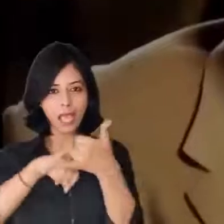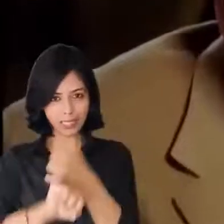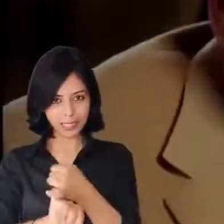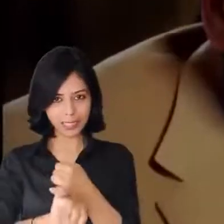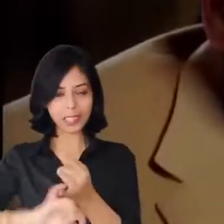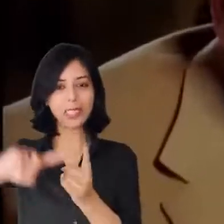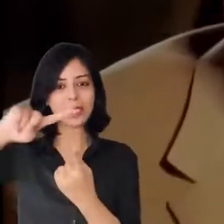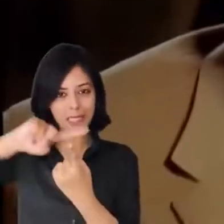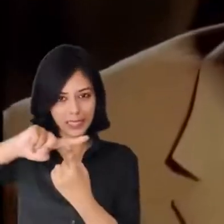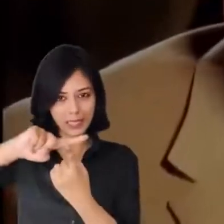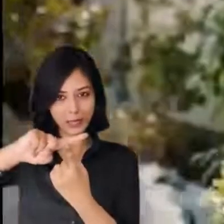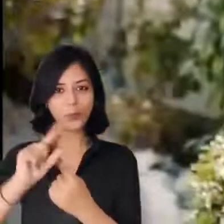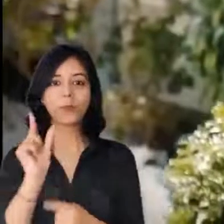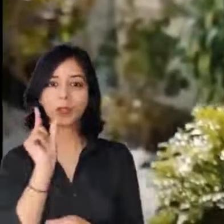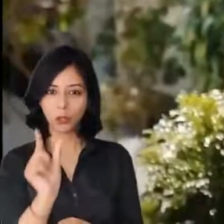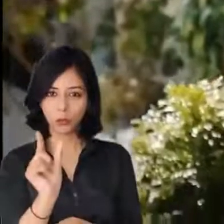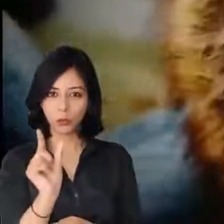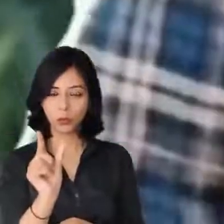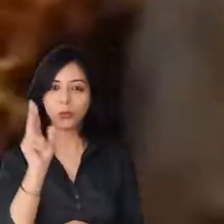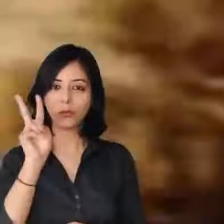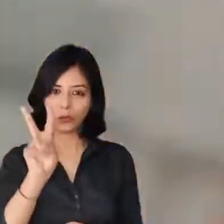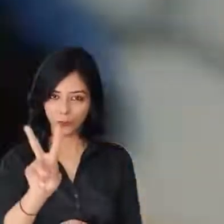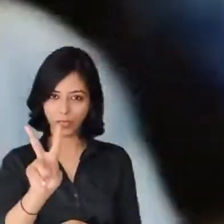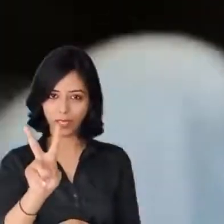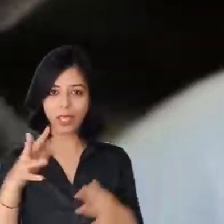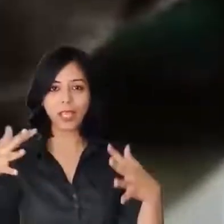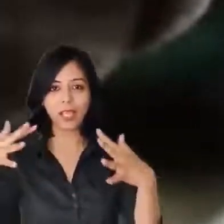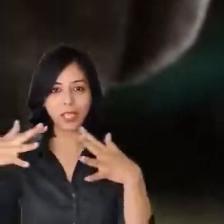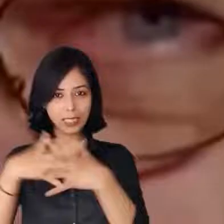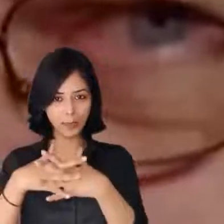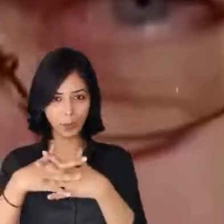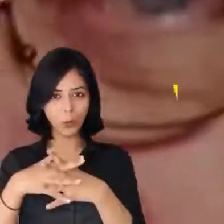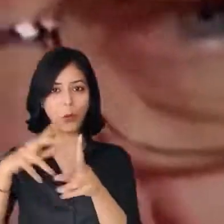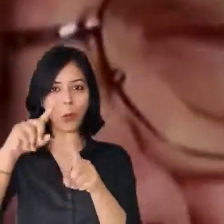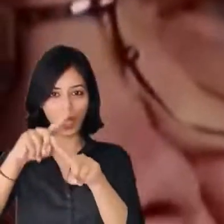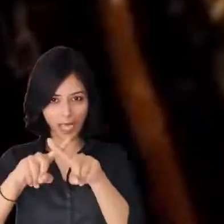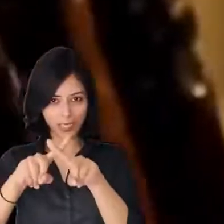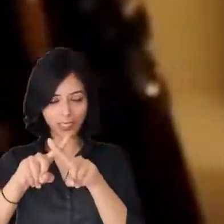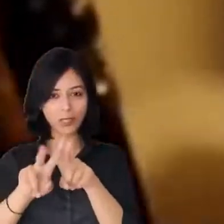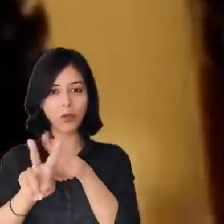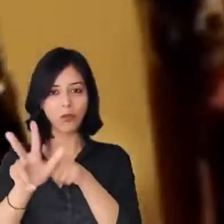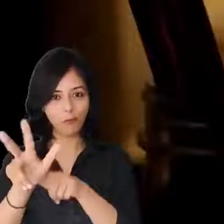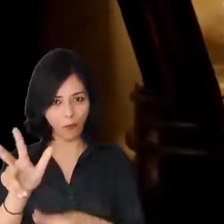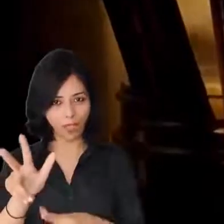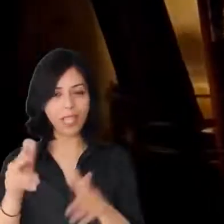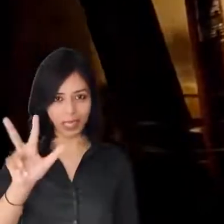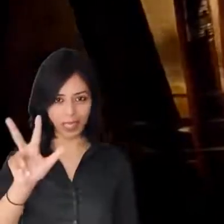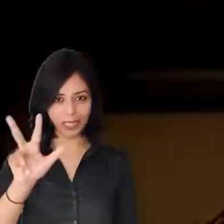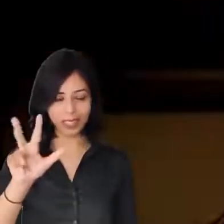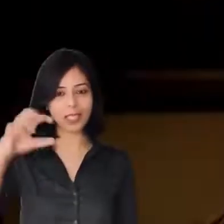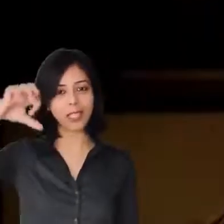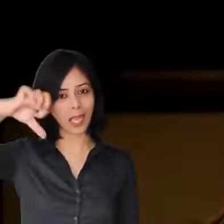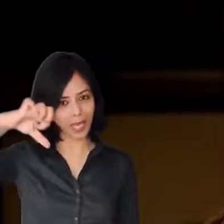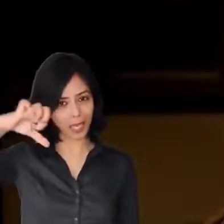Lo llamamos una vez más para volver a interrogarlo porque algunas de las cosas que dicho no tenían lógica. Cuando la policía llamó a